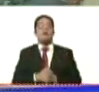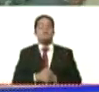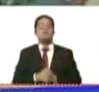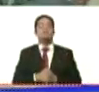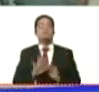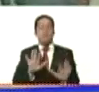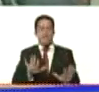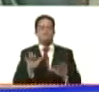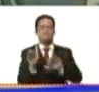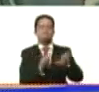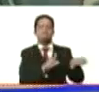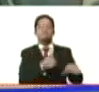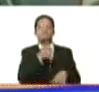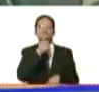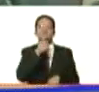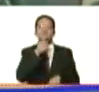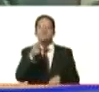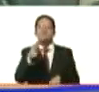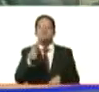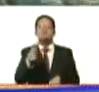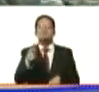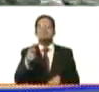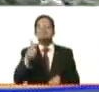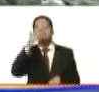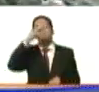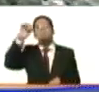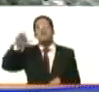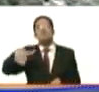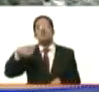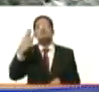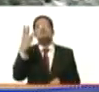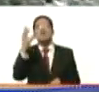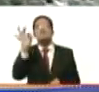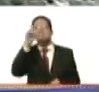Levanten la mano los que tienen de 30 años para abajo.